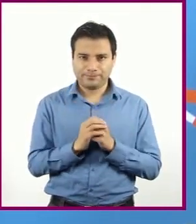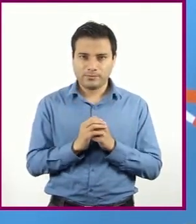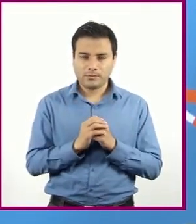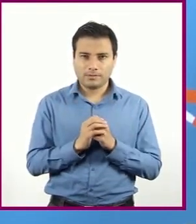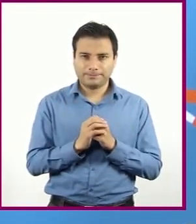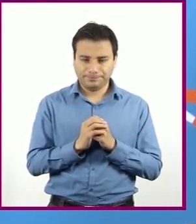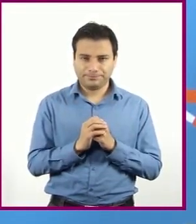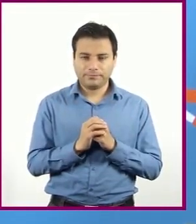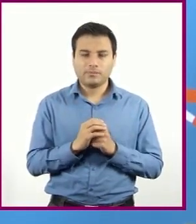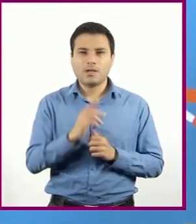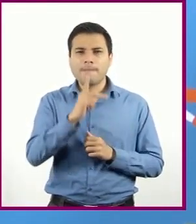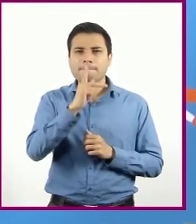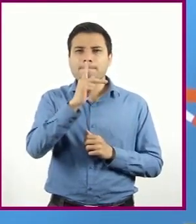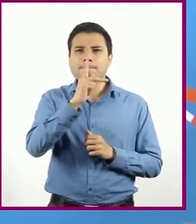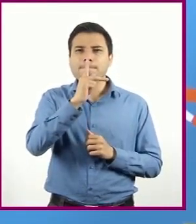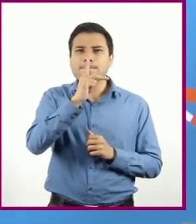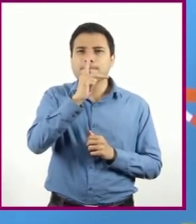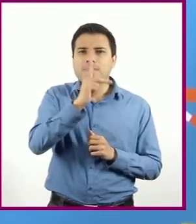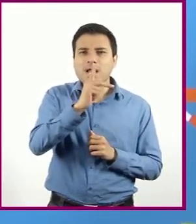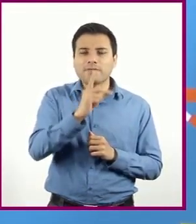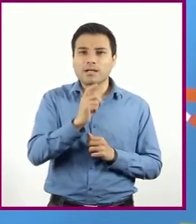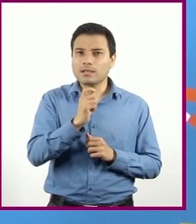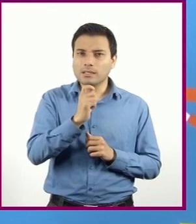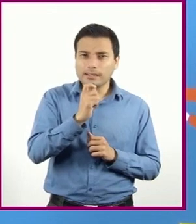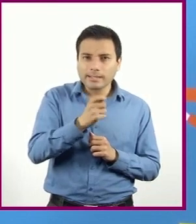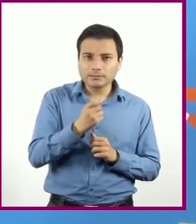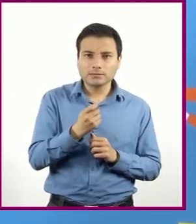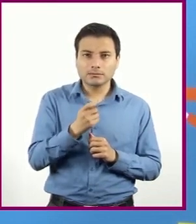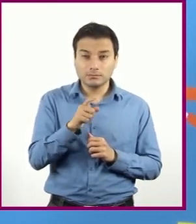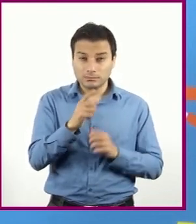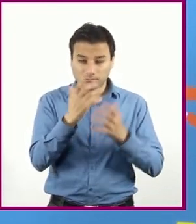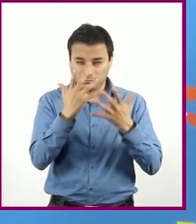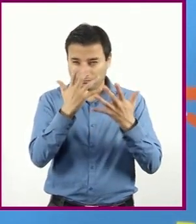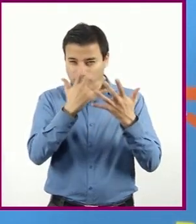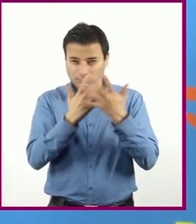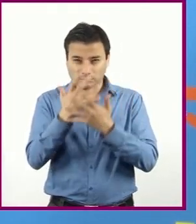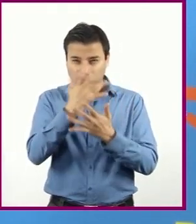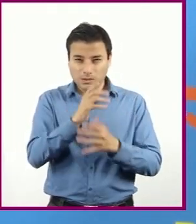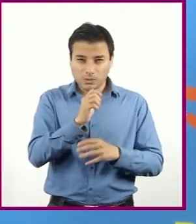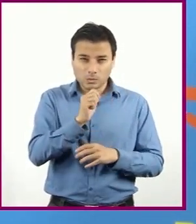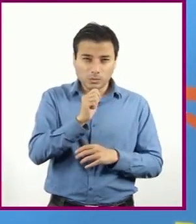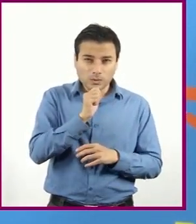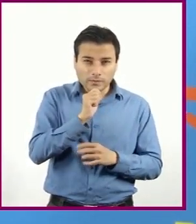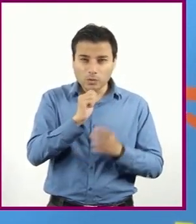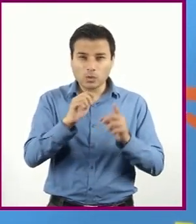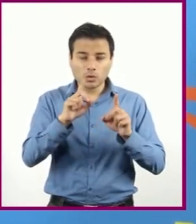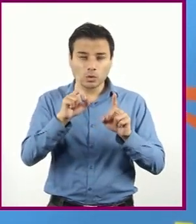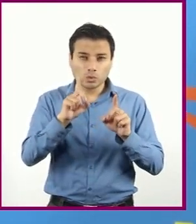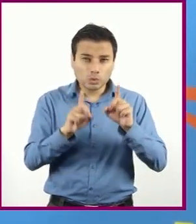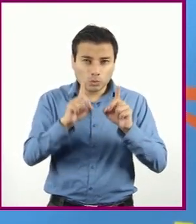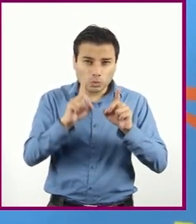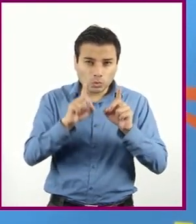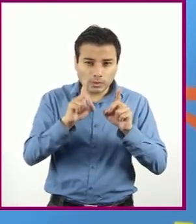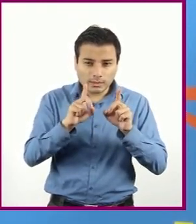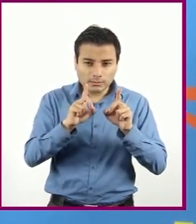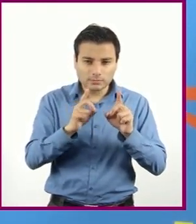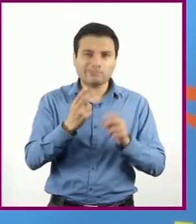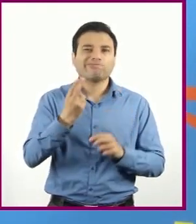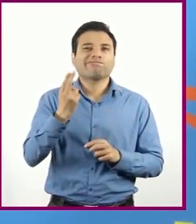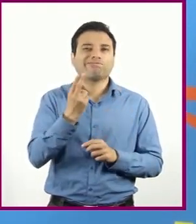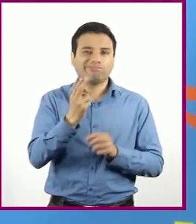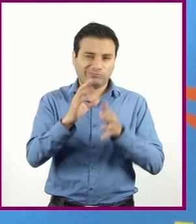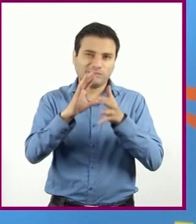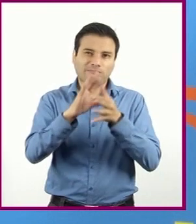partida, pues es natural que, si alguno de los términos que se mencionan en los planteamientos matemáticos son